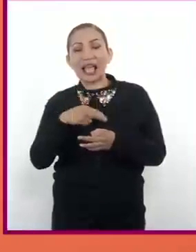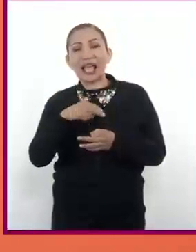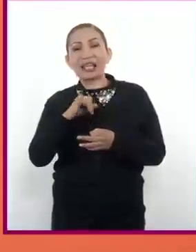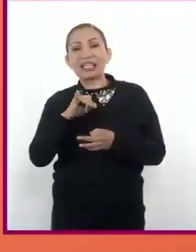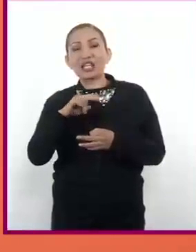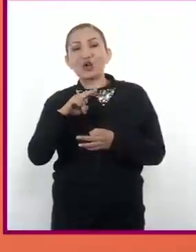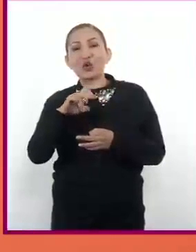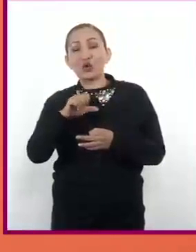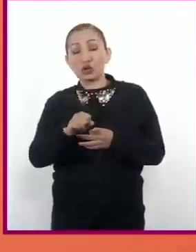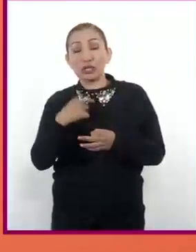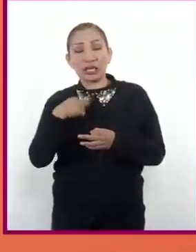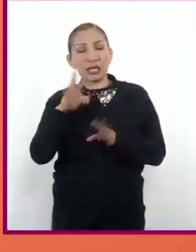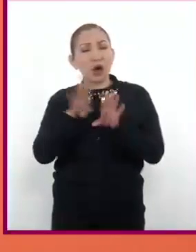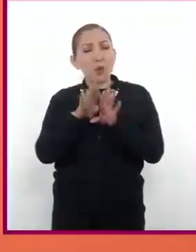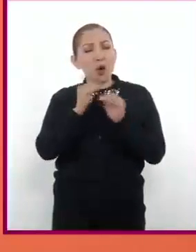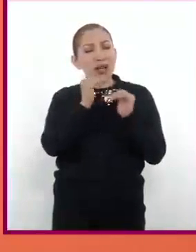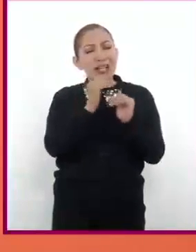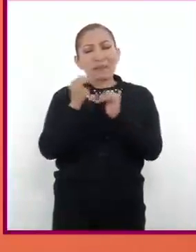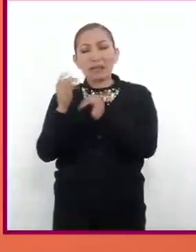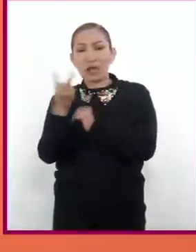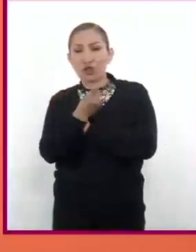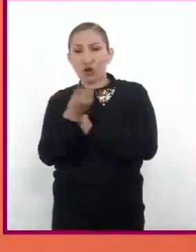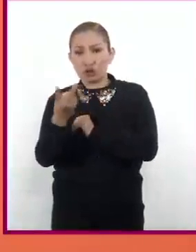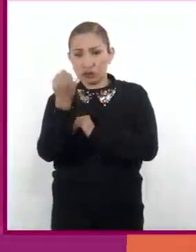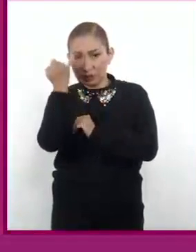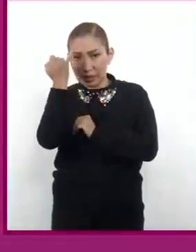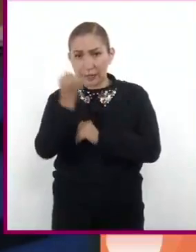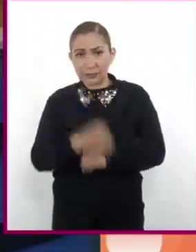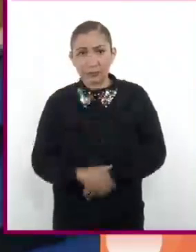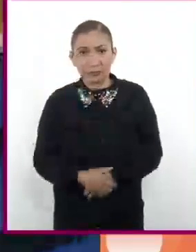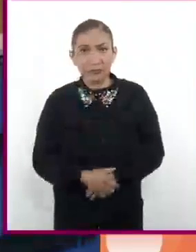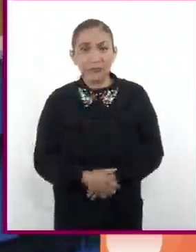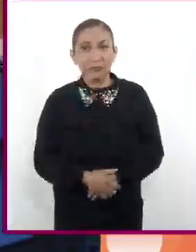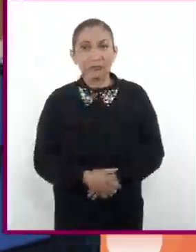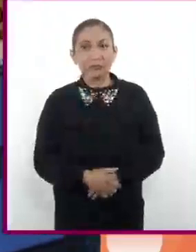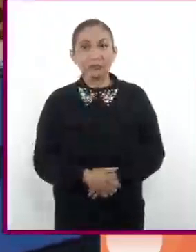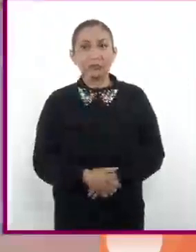los alcances y las limitaciones de esta teoría.